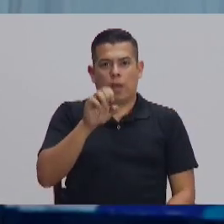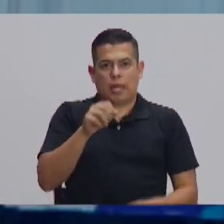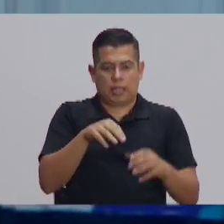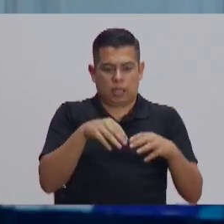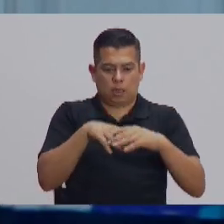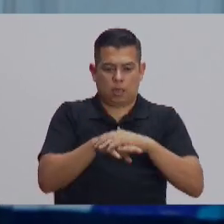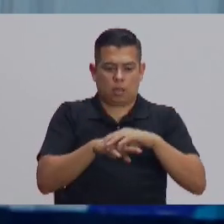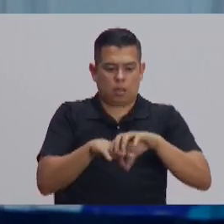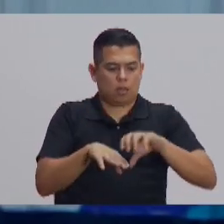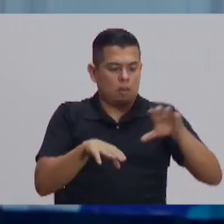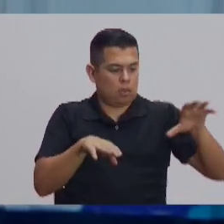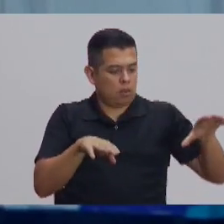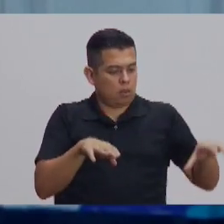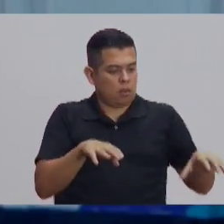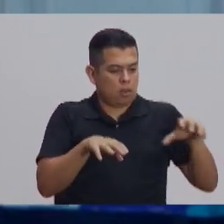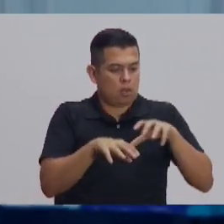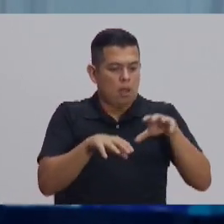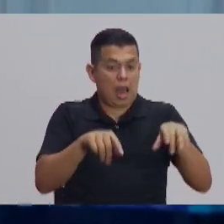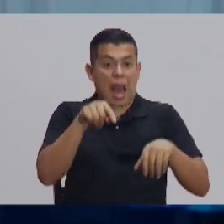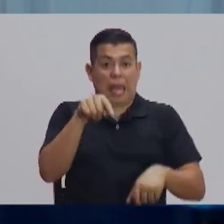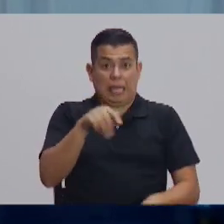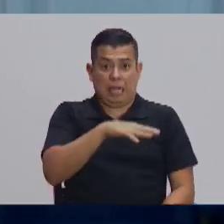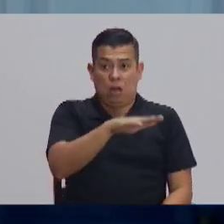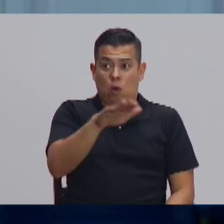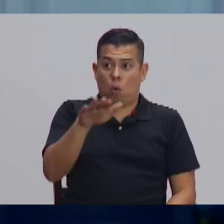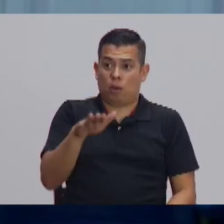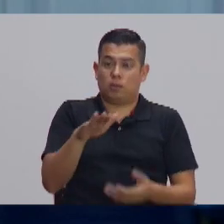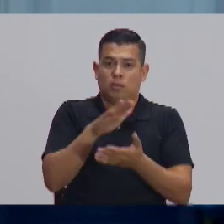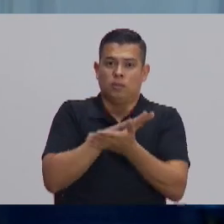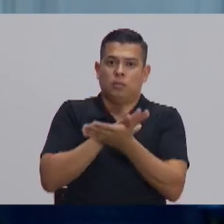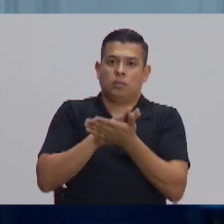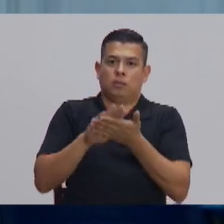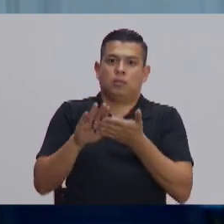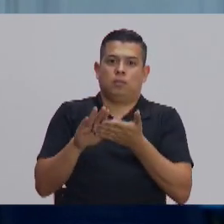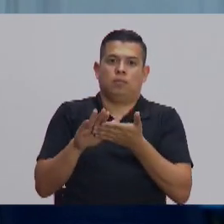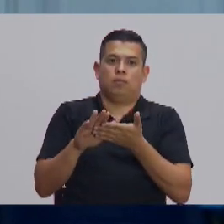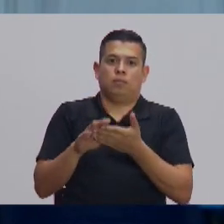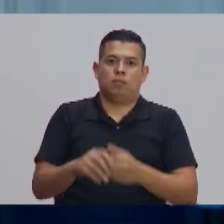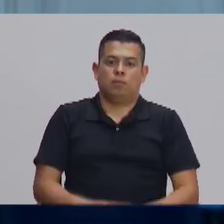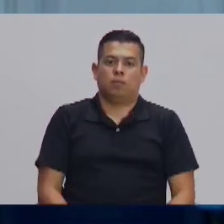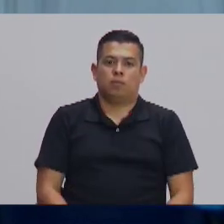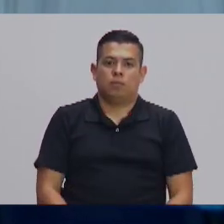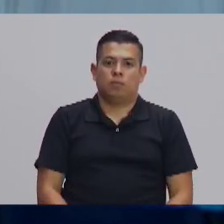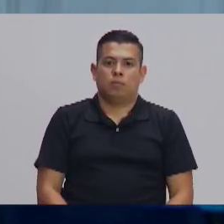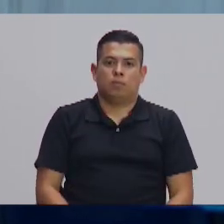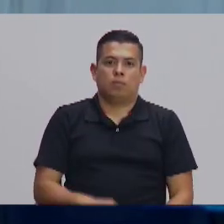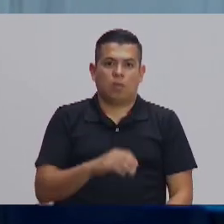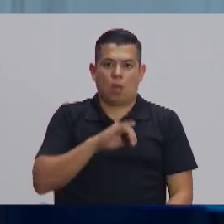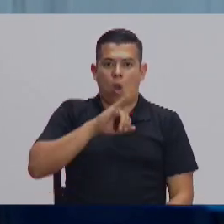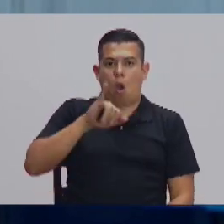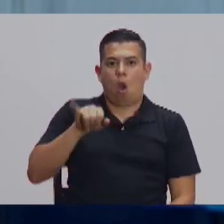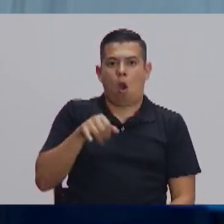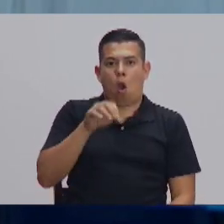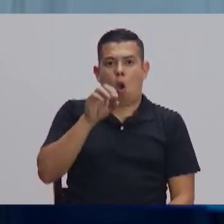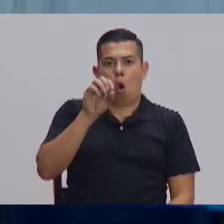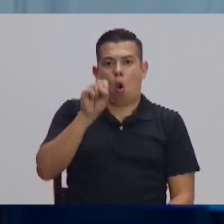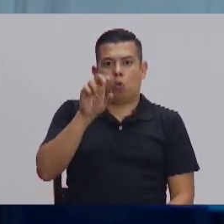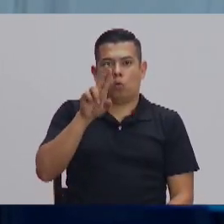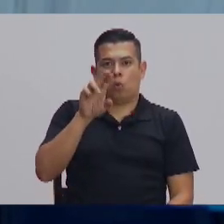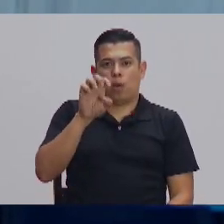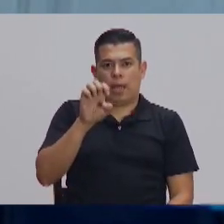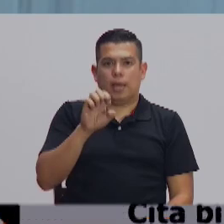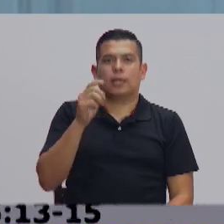calzado de tus pies porque el lugar donde estás es santo y josué así